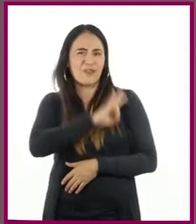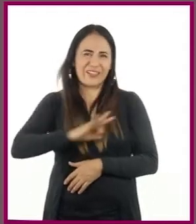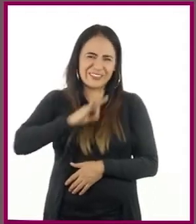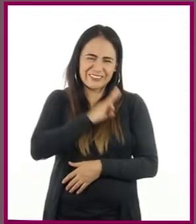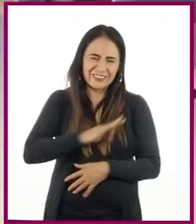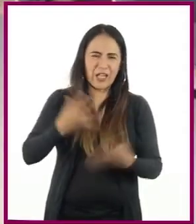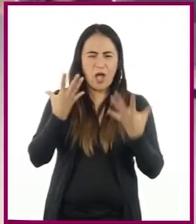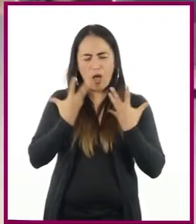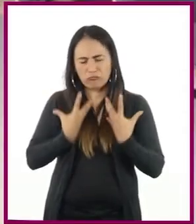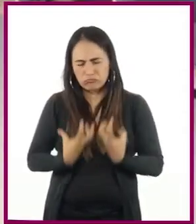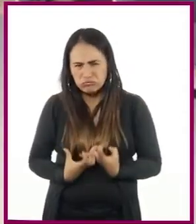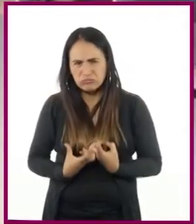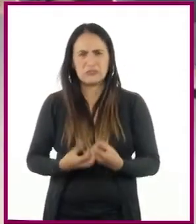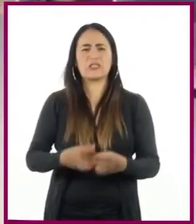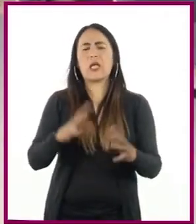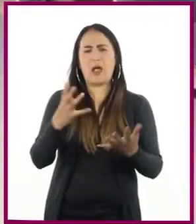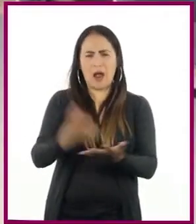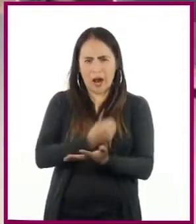las ganancias.